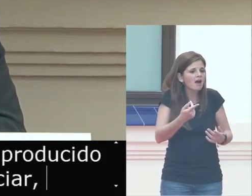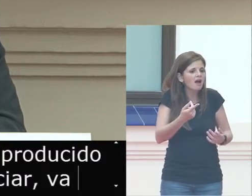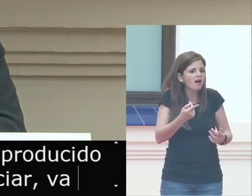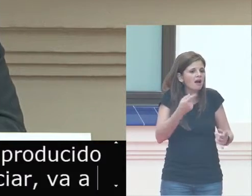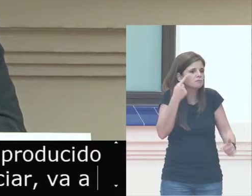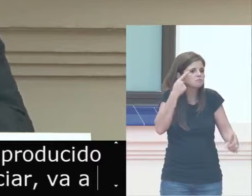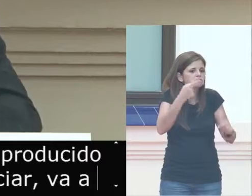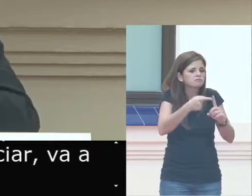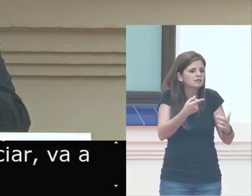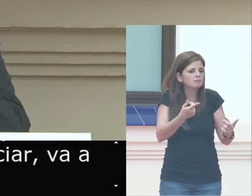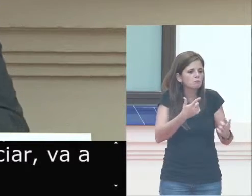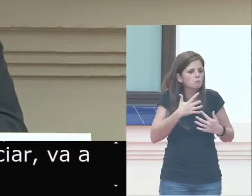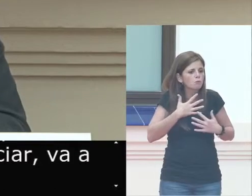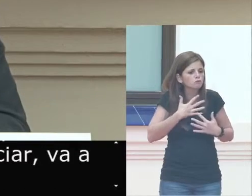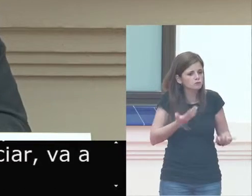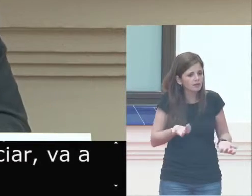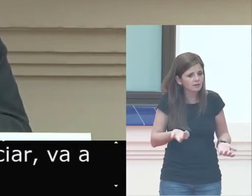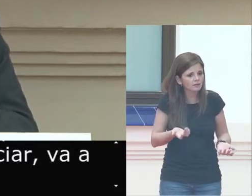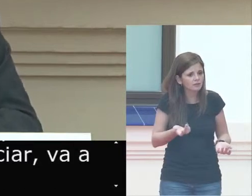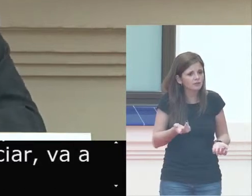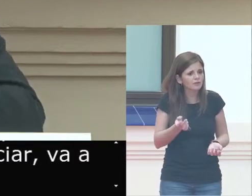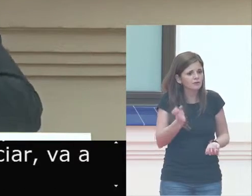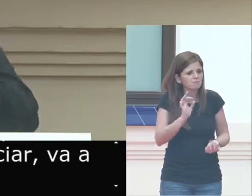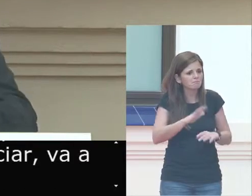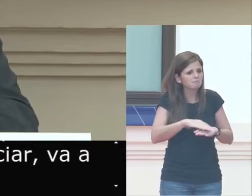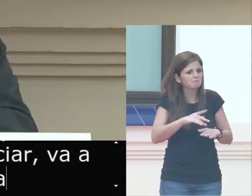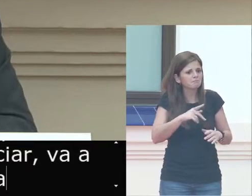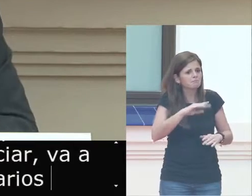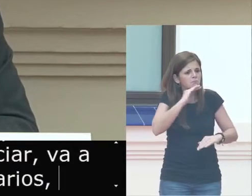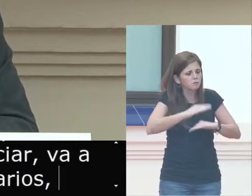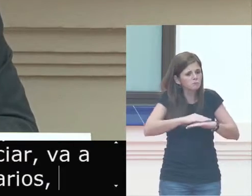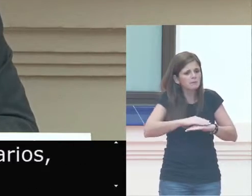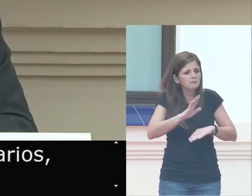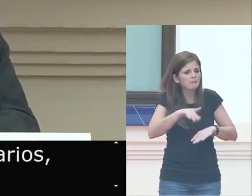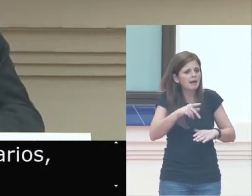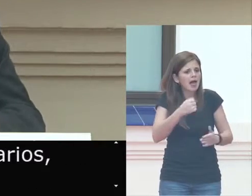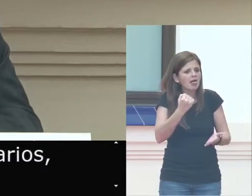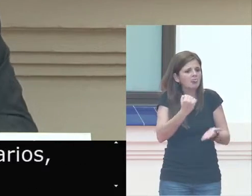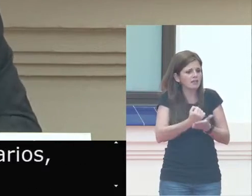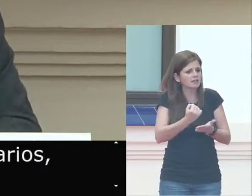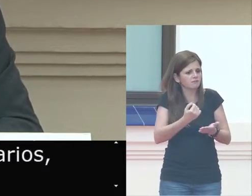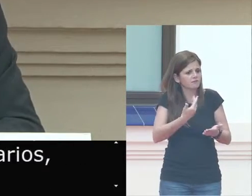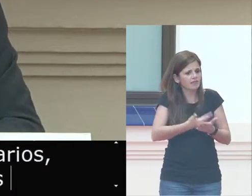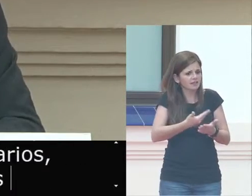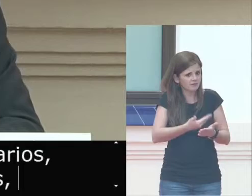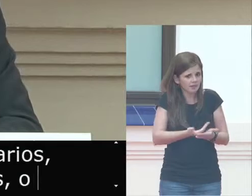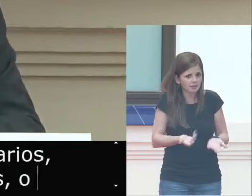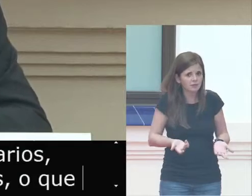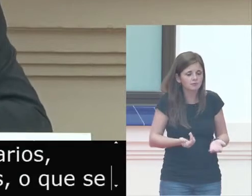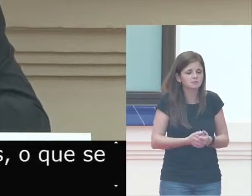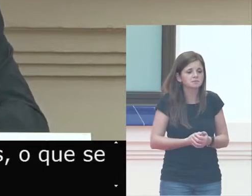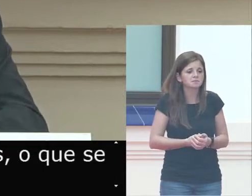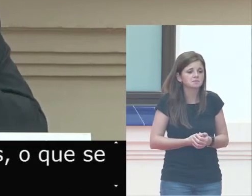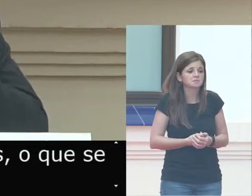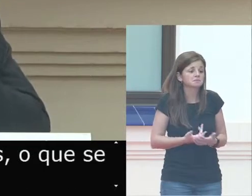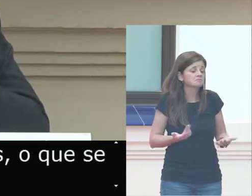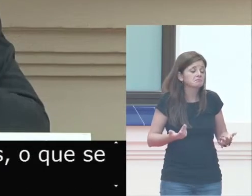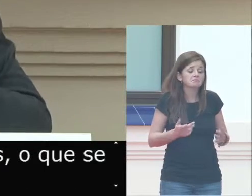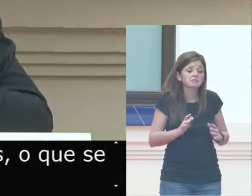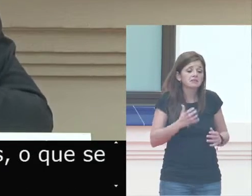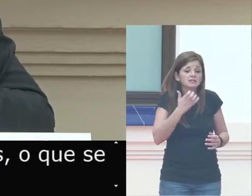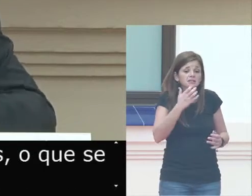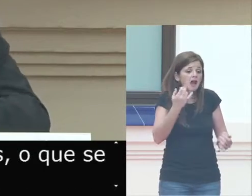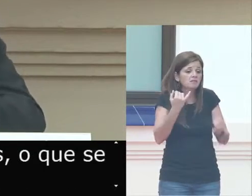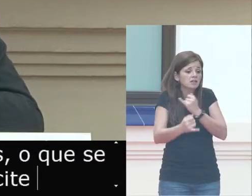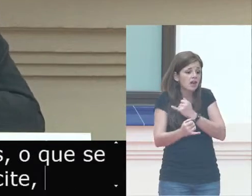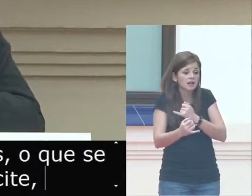mediante el la autodeclaración, mediante la certificación, o se lleva a la administración para que lo cite. Pero al final, si la